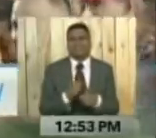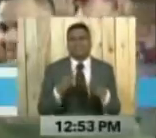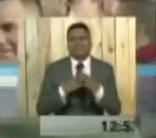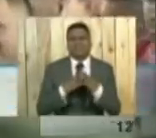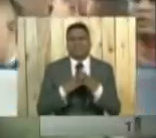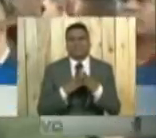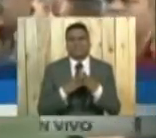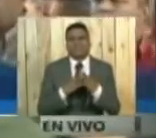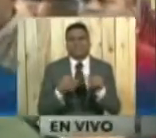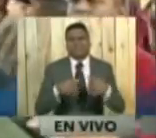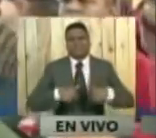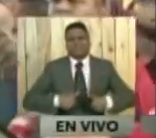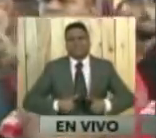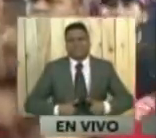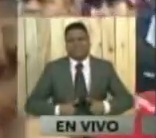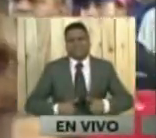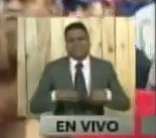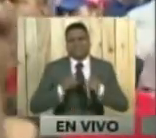impostergable.